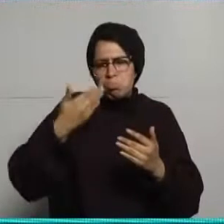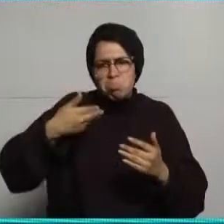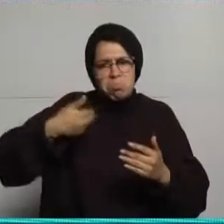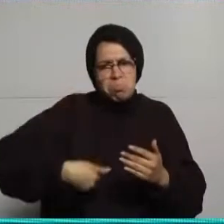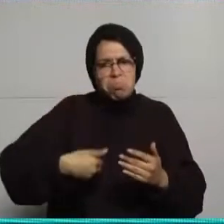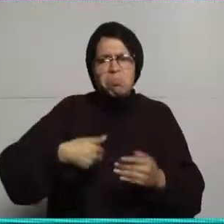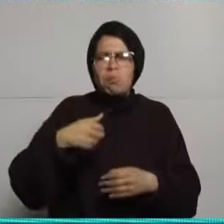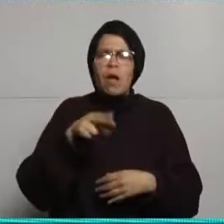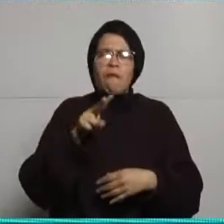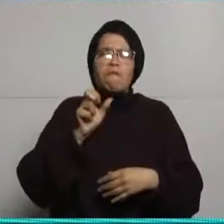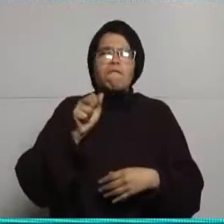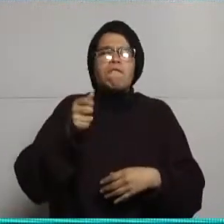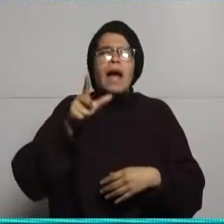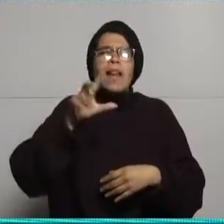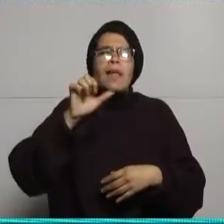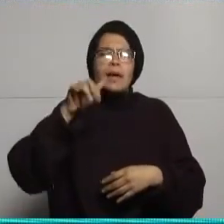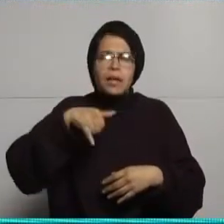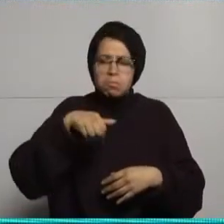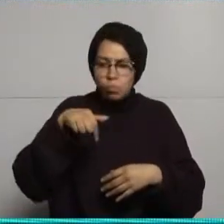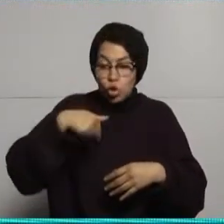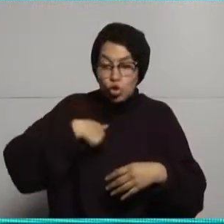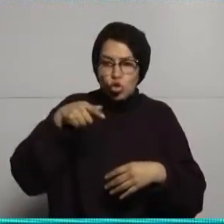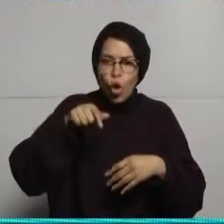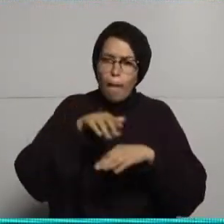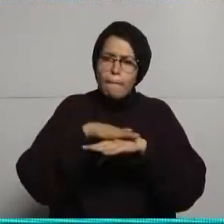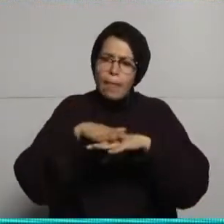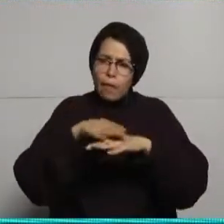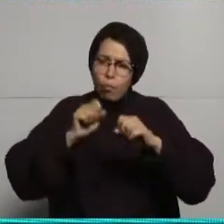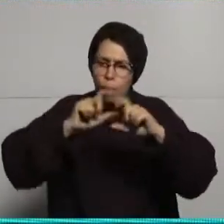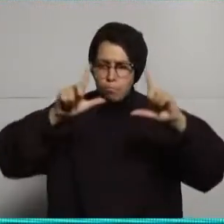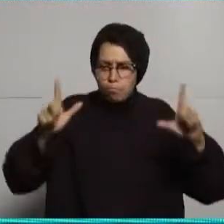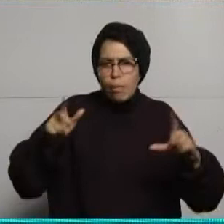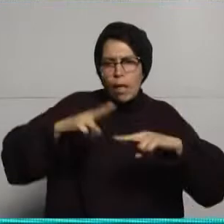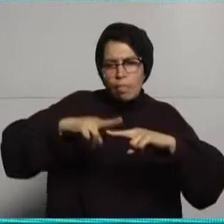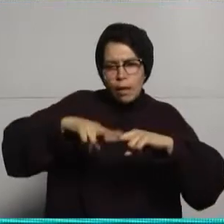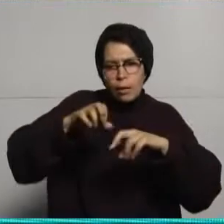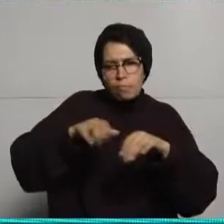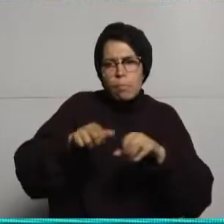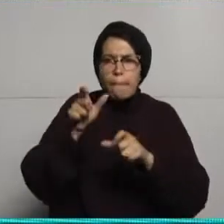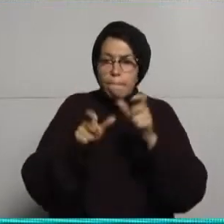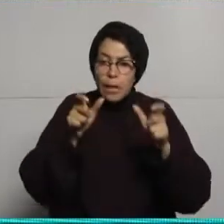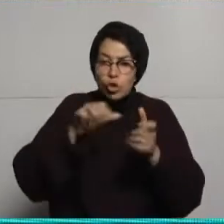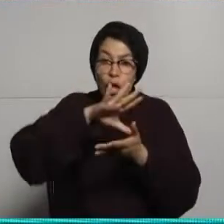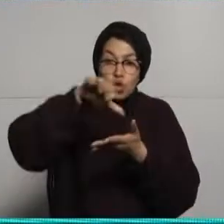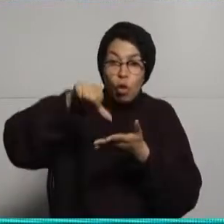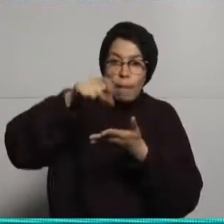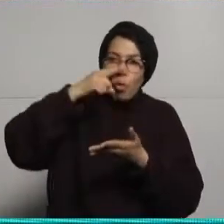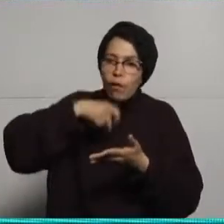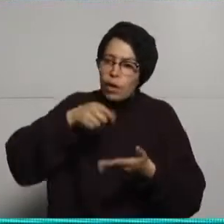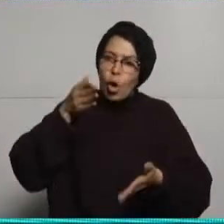la coordinadora de Montevideo Decide, que es la plataforma de participación ciudadana de la Intendencia de Montevideo.